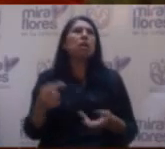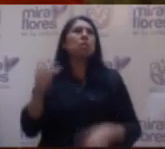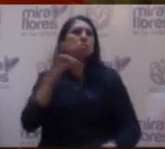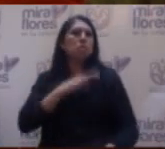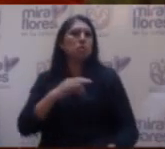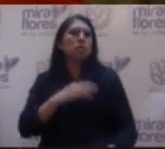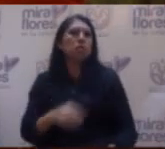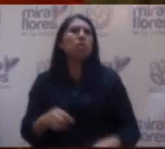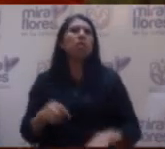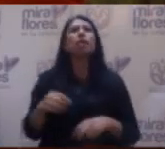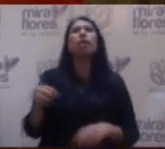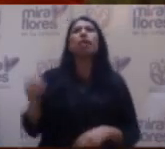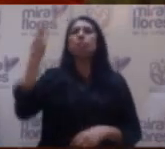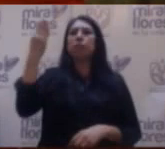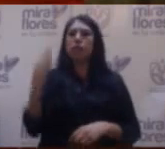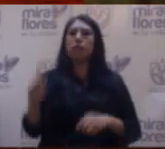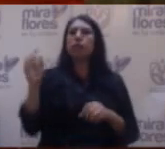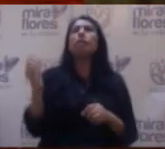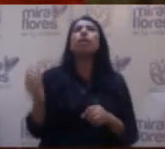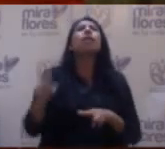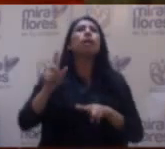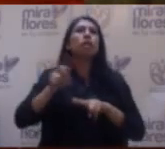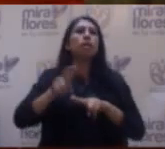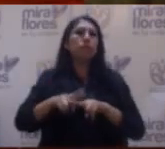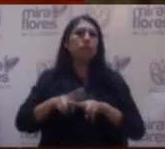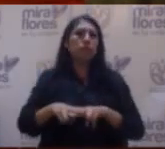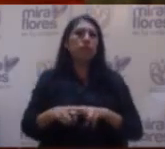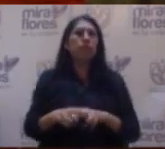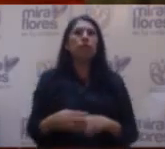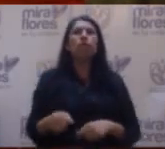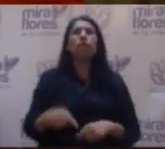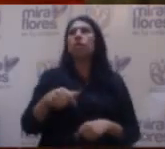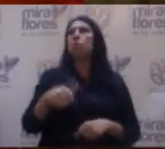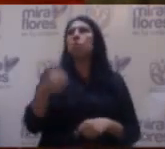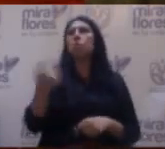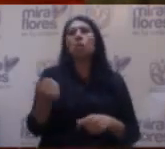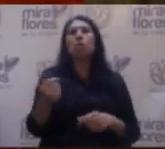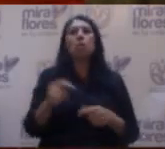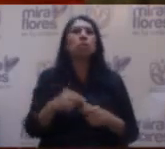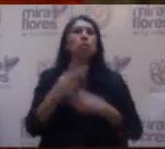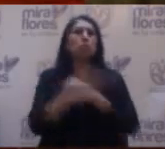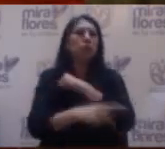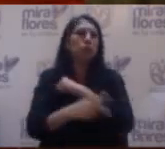Brasil, de Argentina, etcétera. Y en el caso de